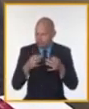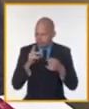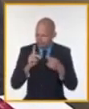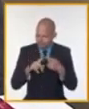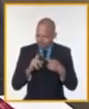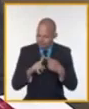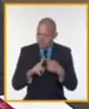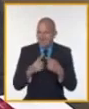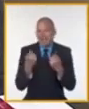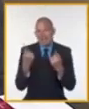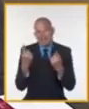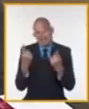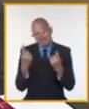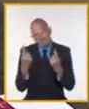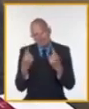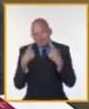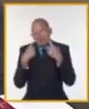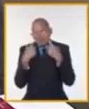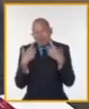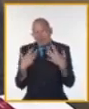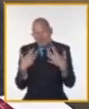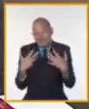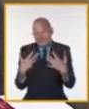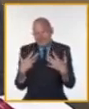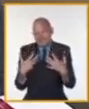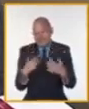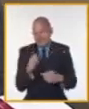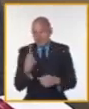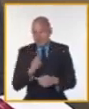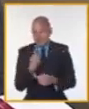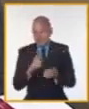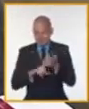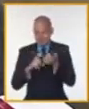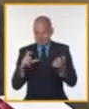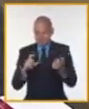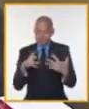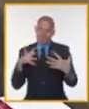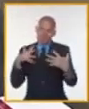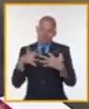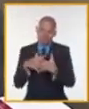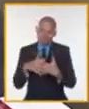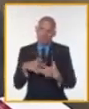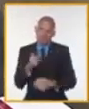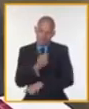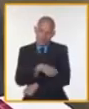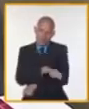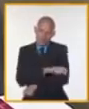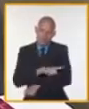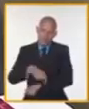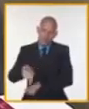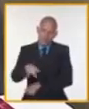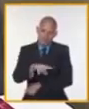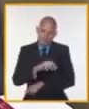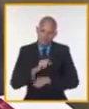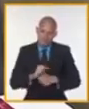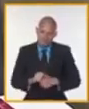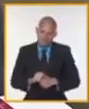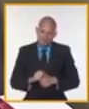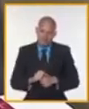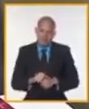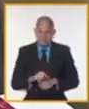pueblo. Ese reconocimiento, aparejado a la insatisfacción que también se